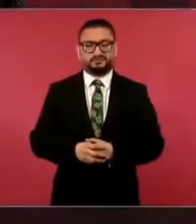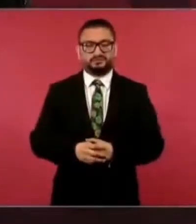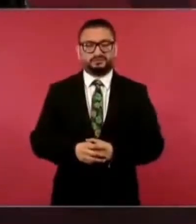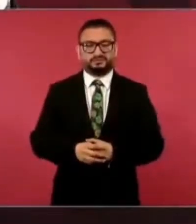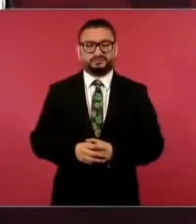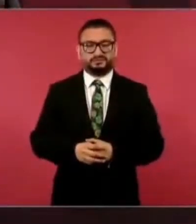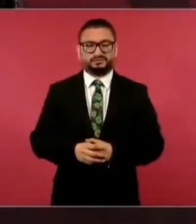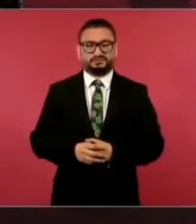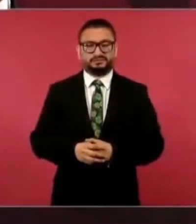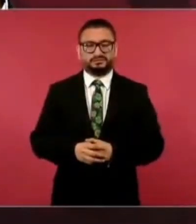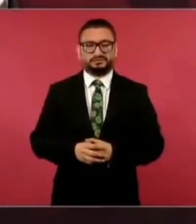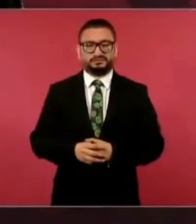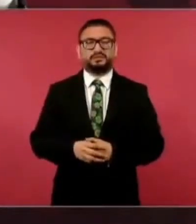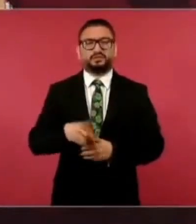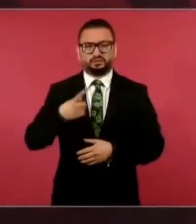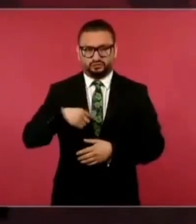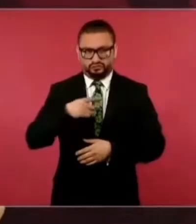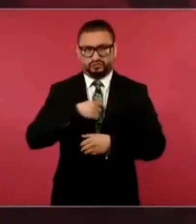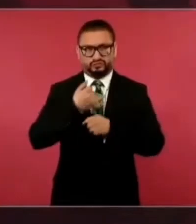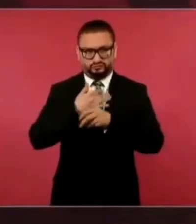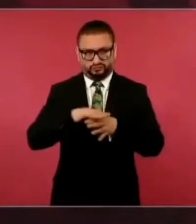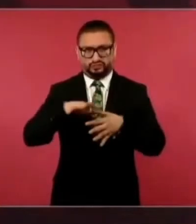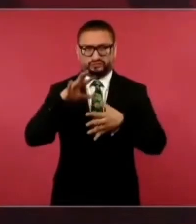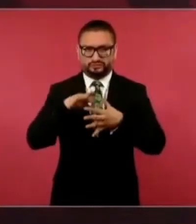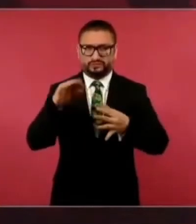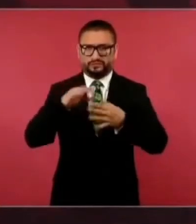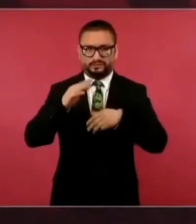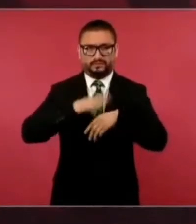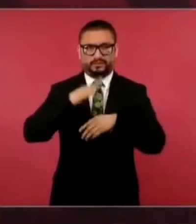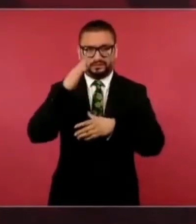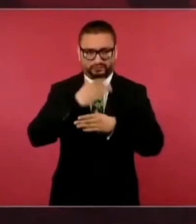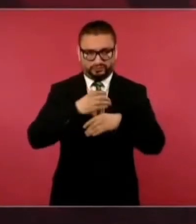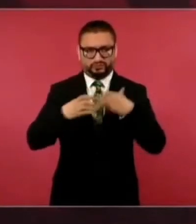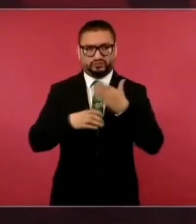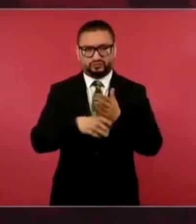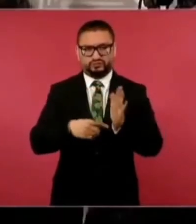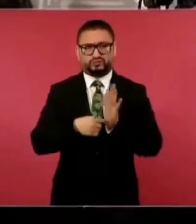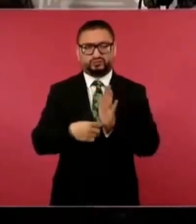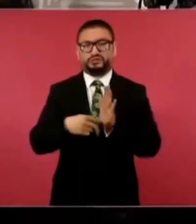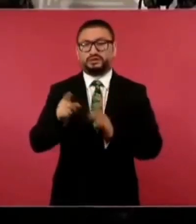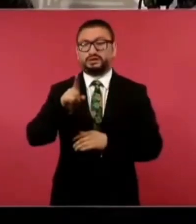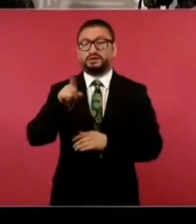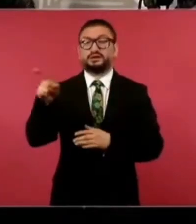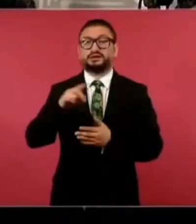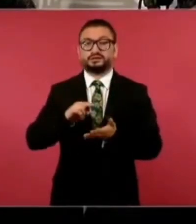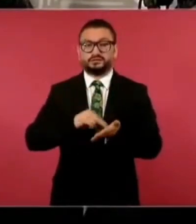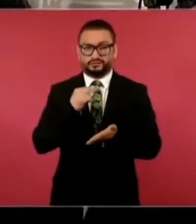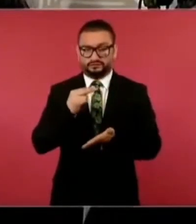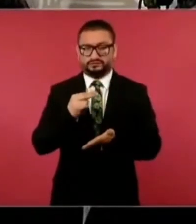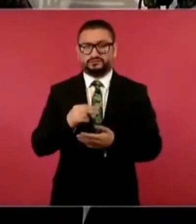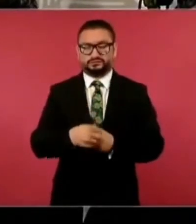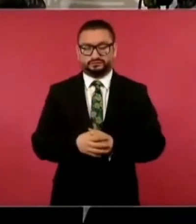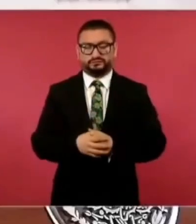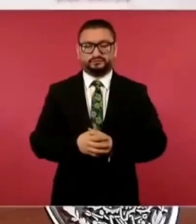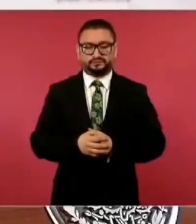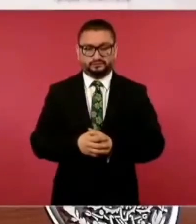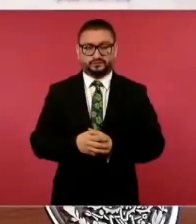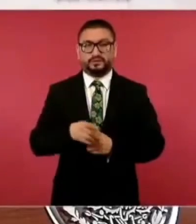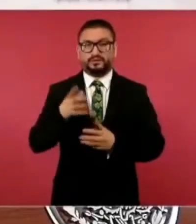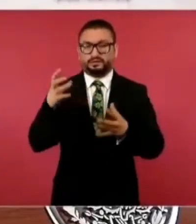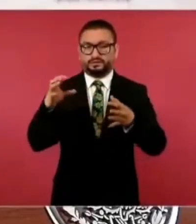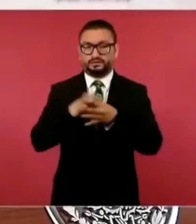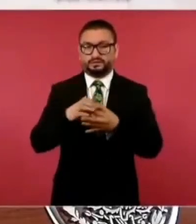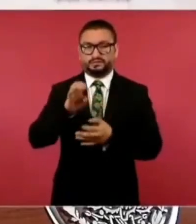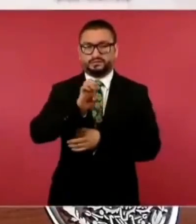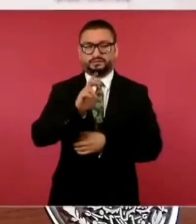si vamos a ir sacando cosas. Antes, ellos firmaron con Peña Nieto, y